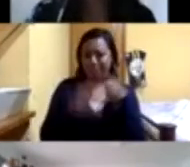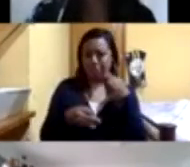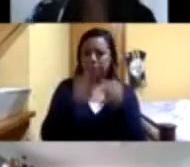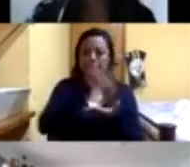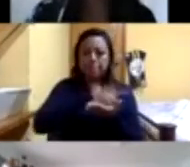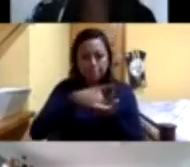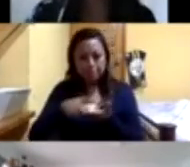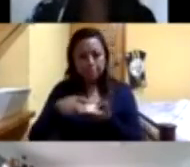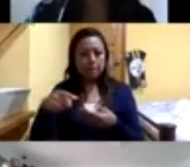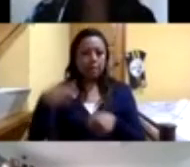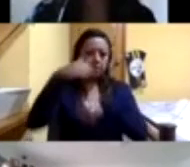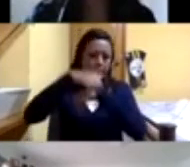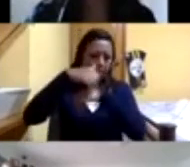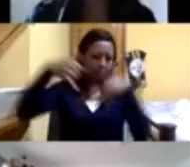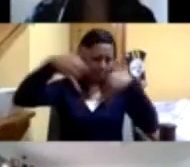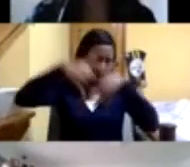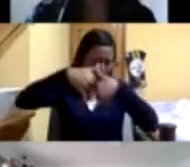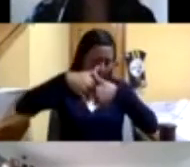y